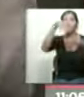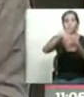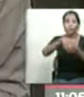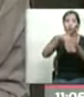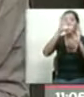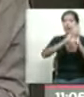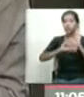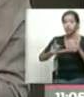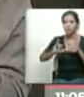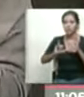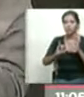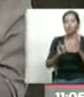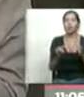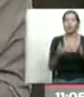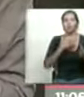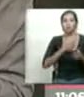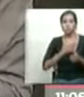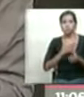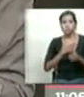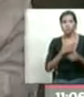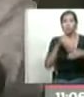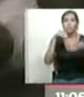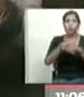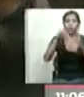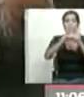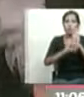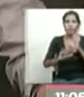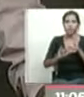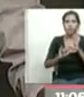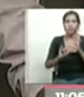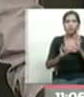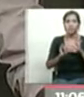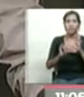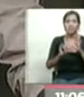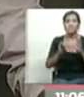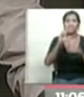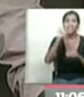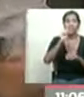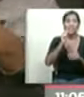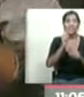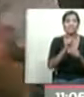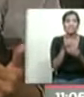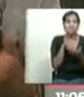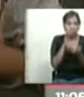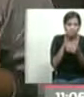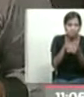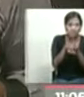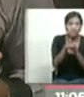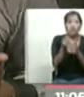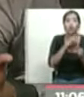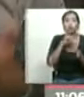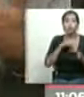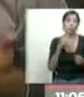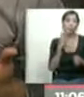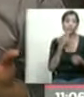que inmediatamente, apenas se votó la constituyente, tres meses pasando, en donde nosotros, por